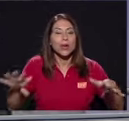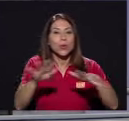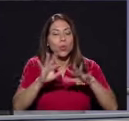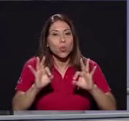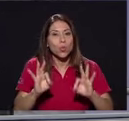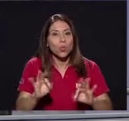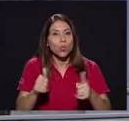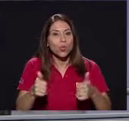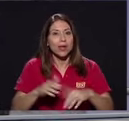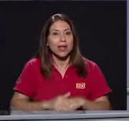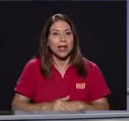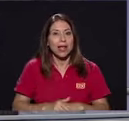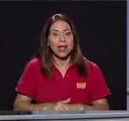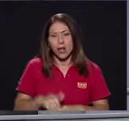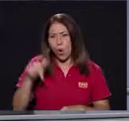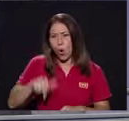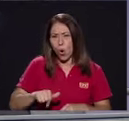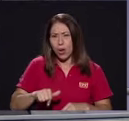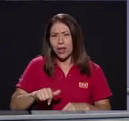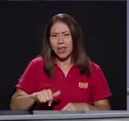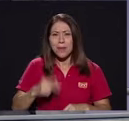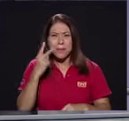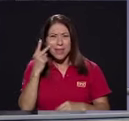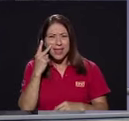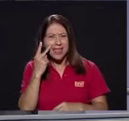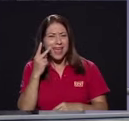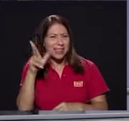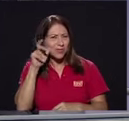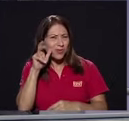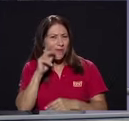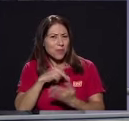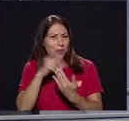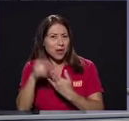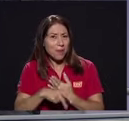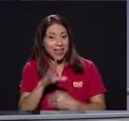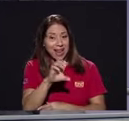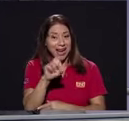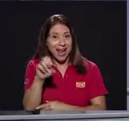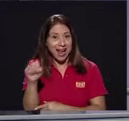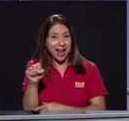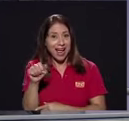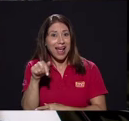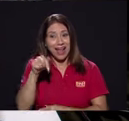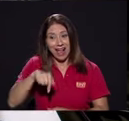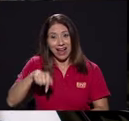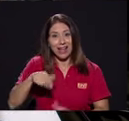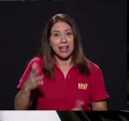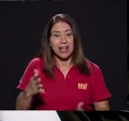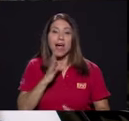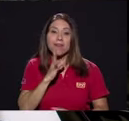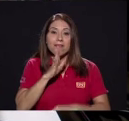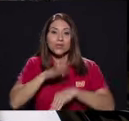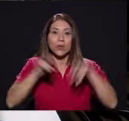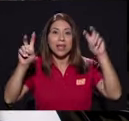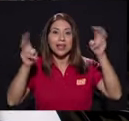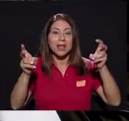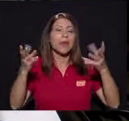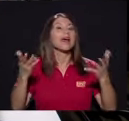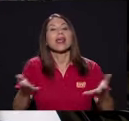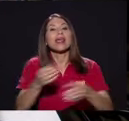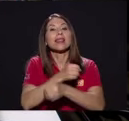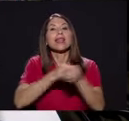Costa Rica. Hoy día en la mañana veía un programa en la televisión de la Caja Costarricense de Seguridad Social en este canal. Y se hablaba sobre el tema de la sala